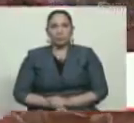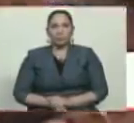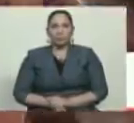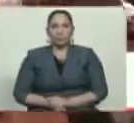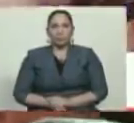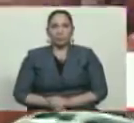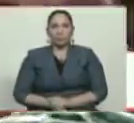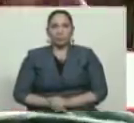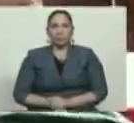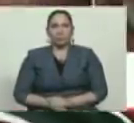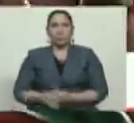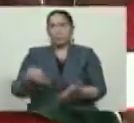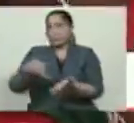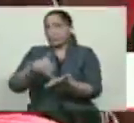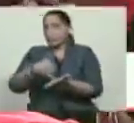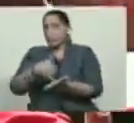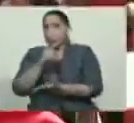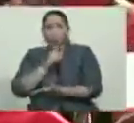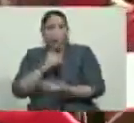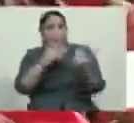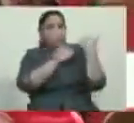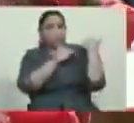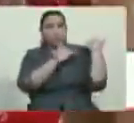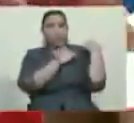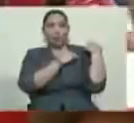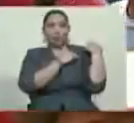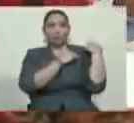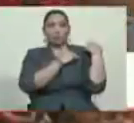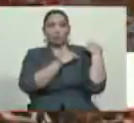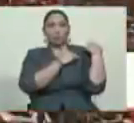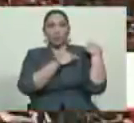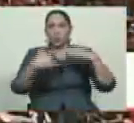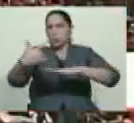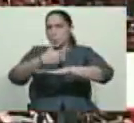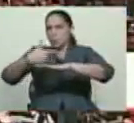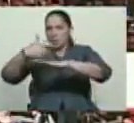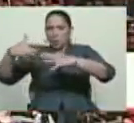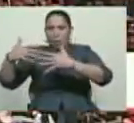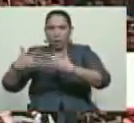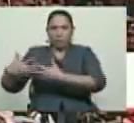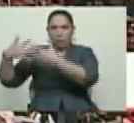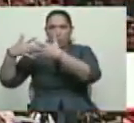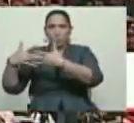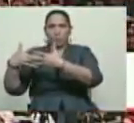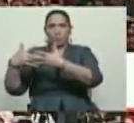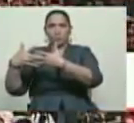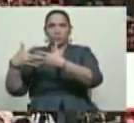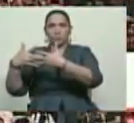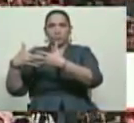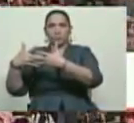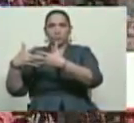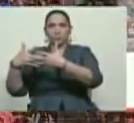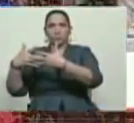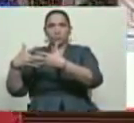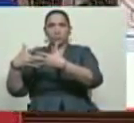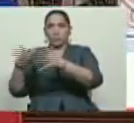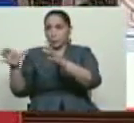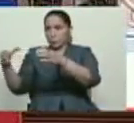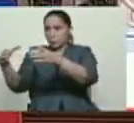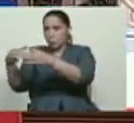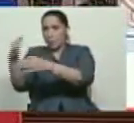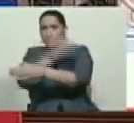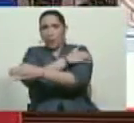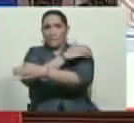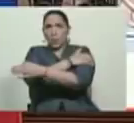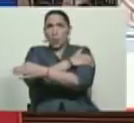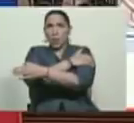pero una gravísima irresponsabilidad del gobierno de eeuu de los extremistas que han saltado